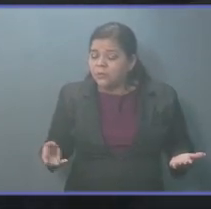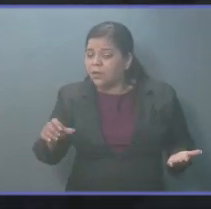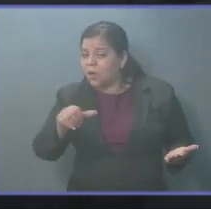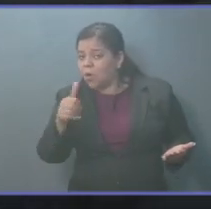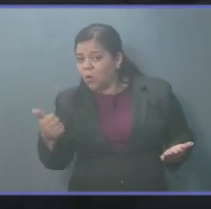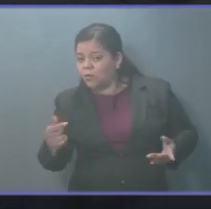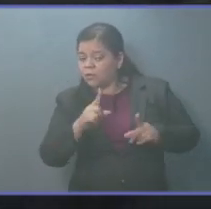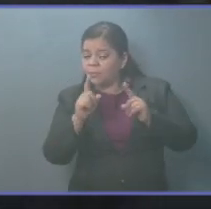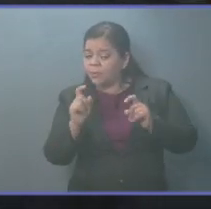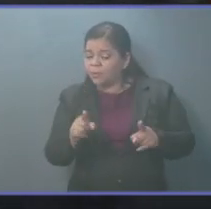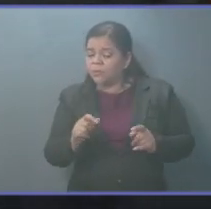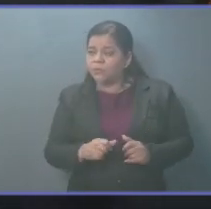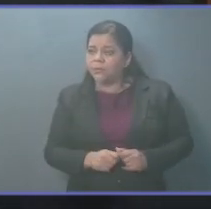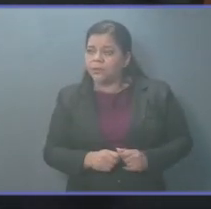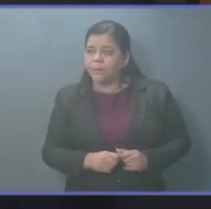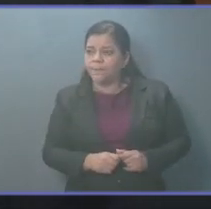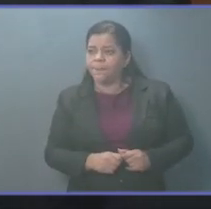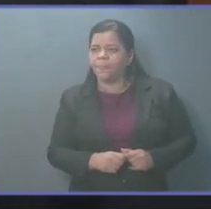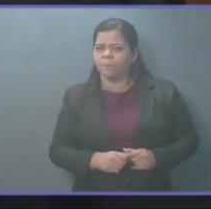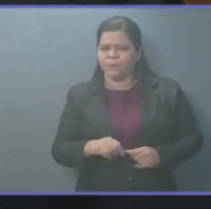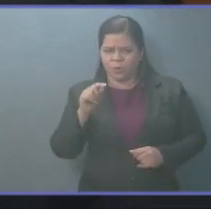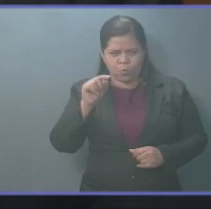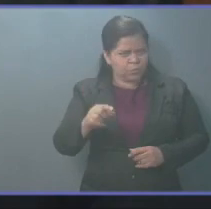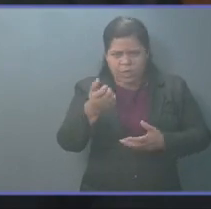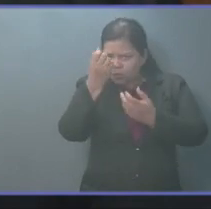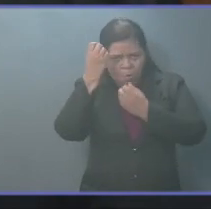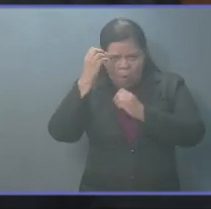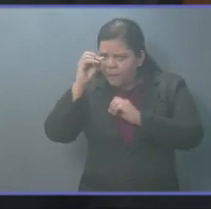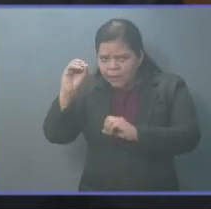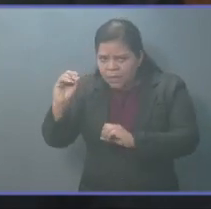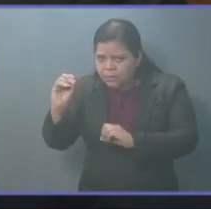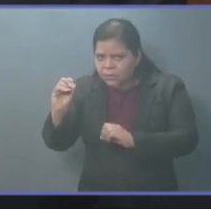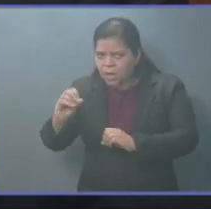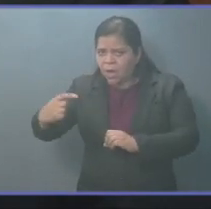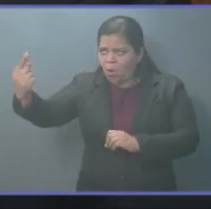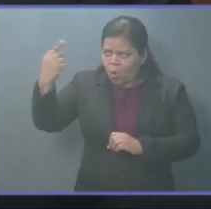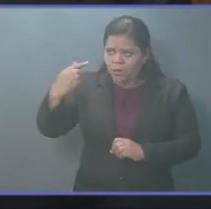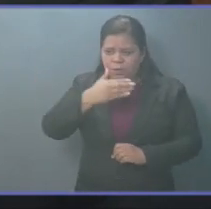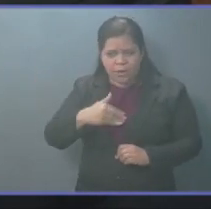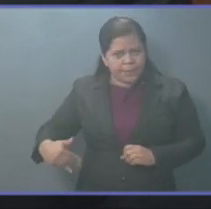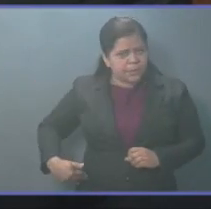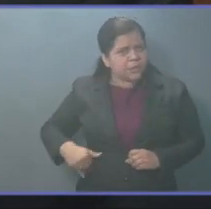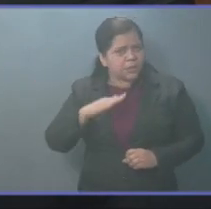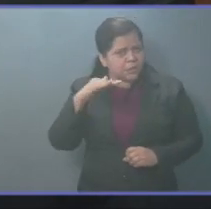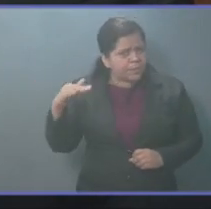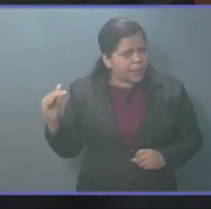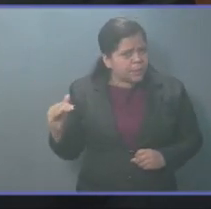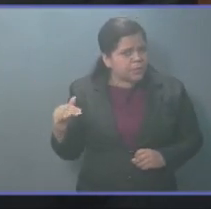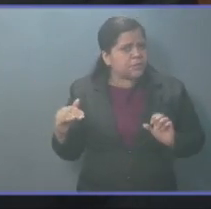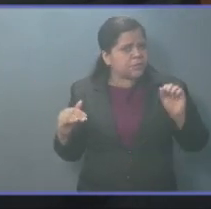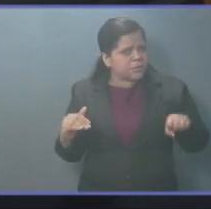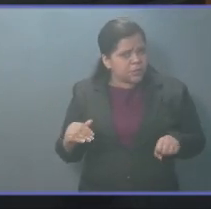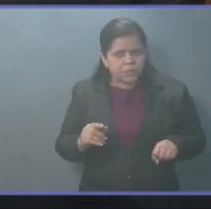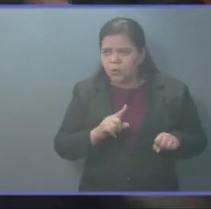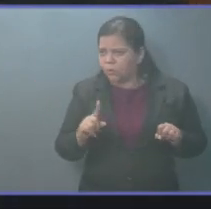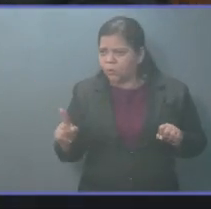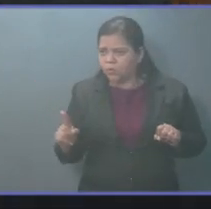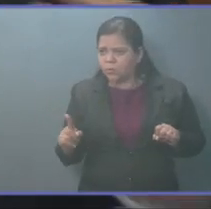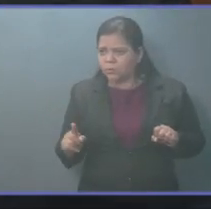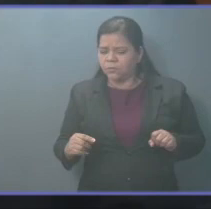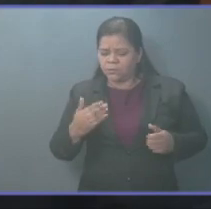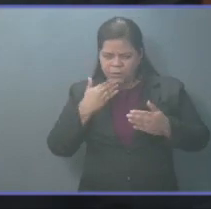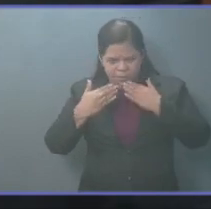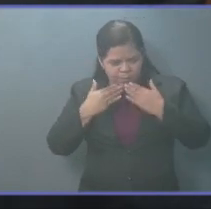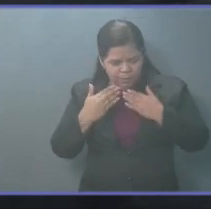es, señor ministro, ¿desobedeció usted entonces una orden del presidente de la República? ¿Sí o no?